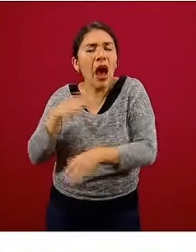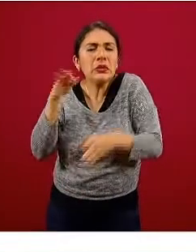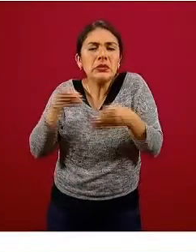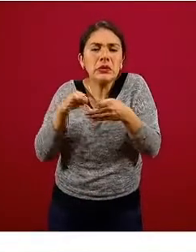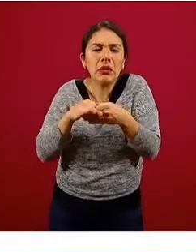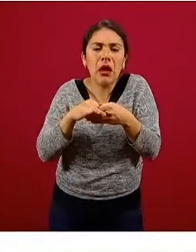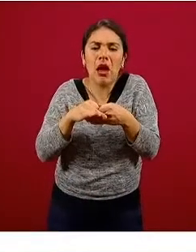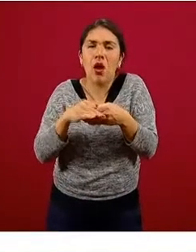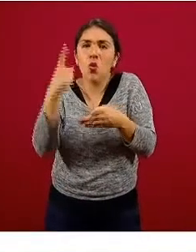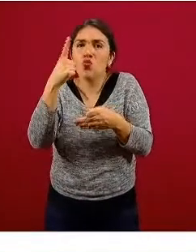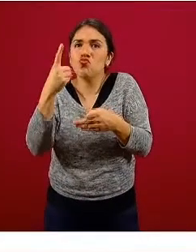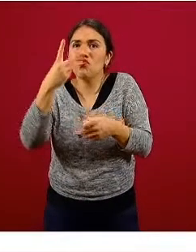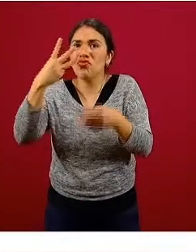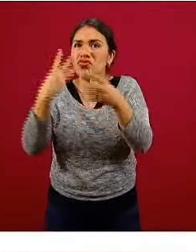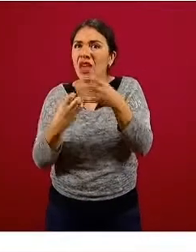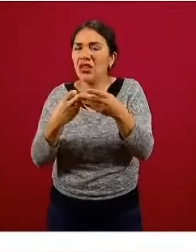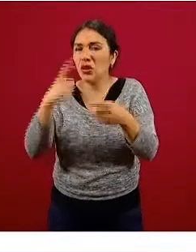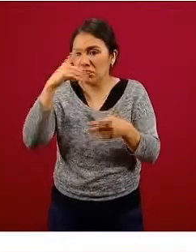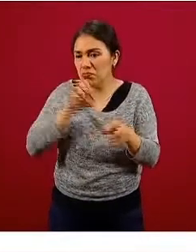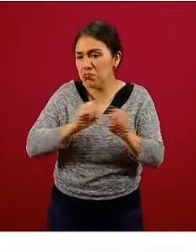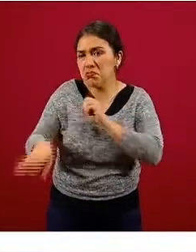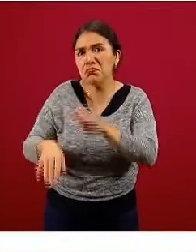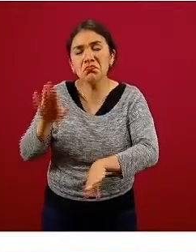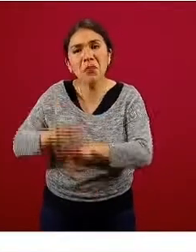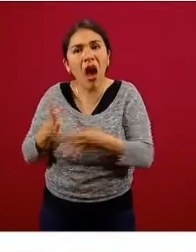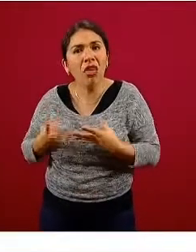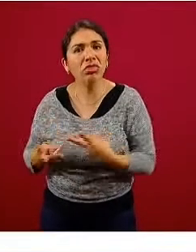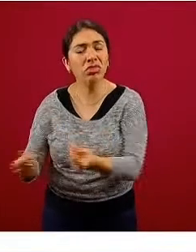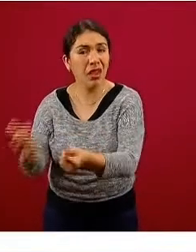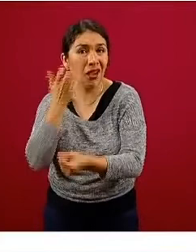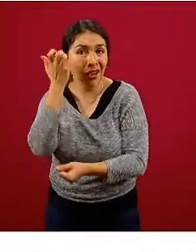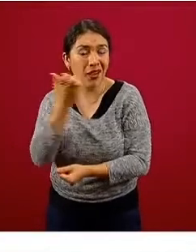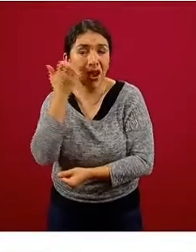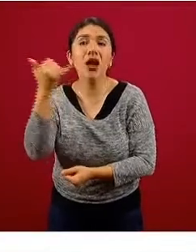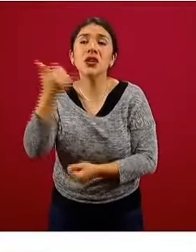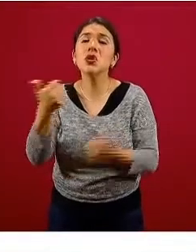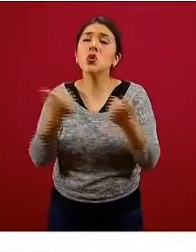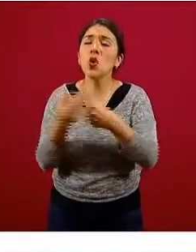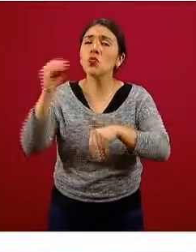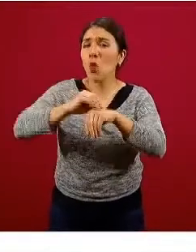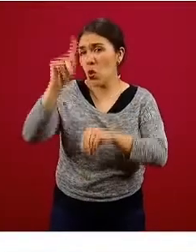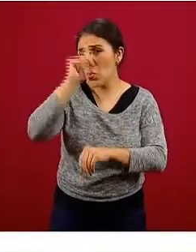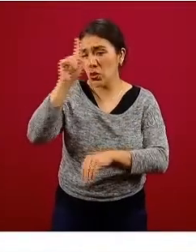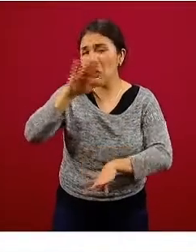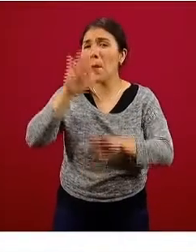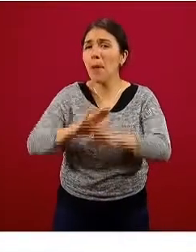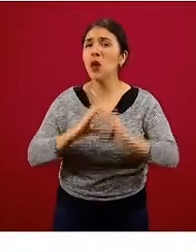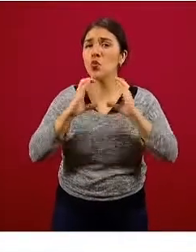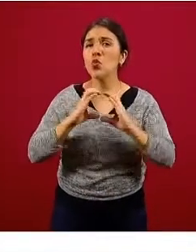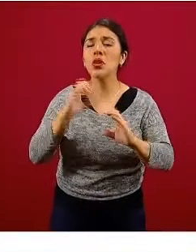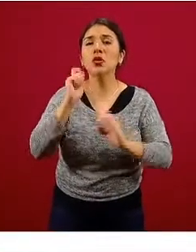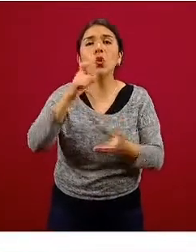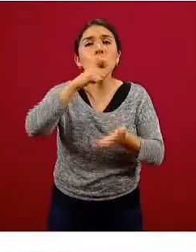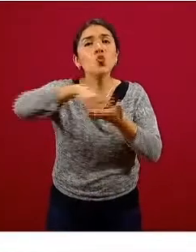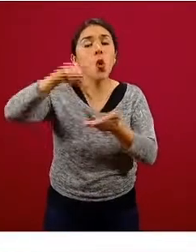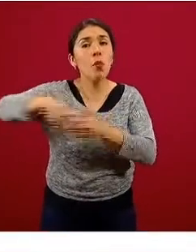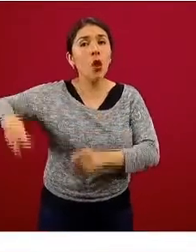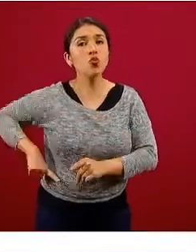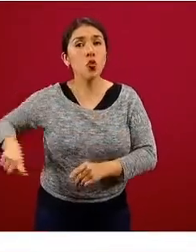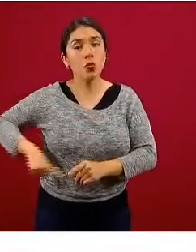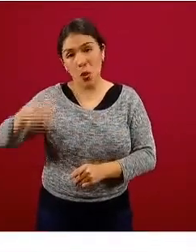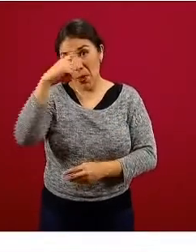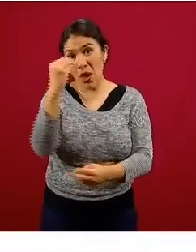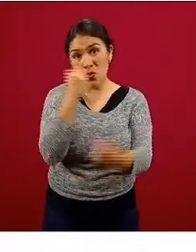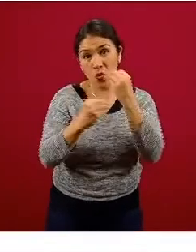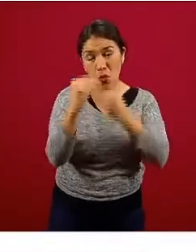casi 1/3 de los alimentos que producimos, y estándares nutricionales y ambientales en compras gubernamentales